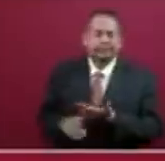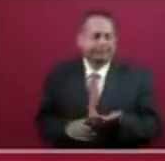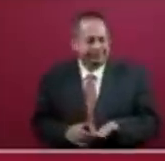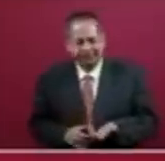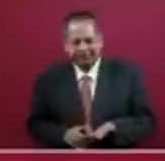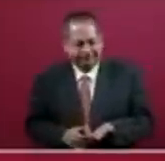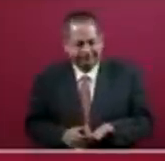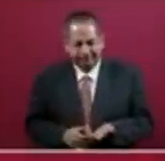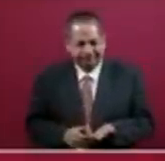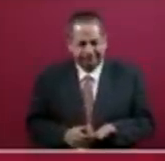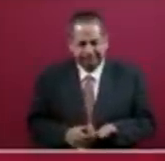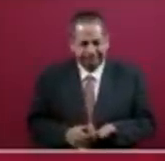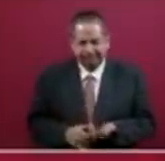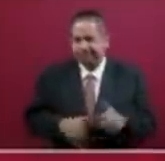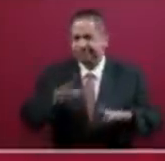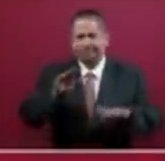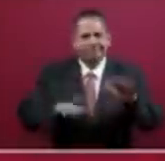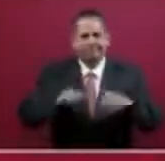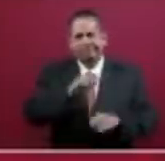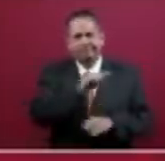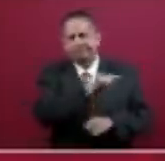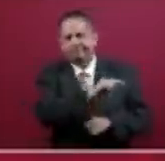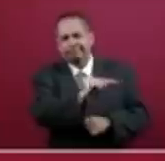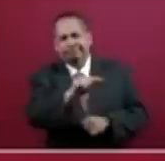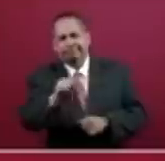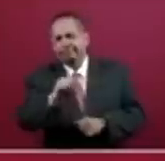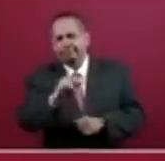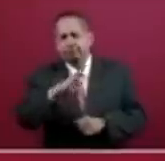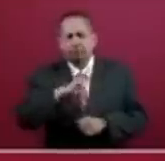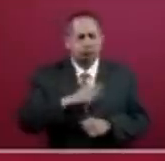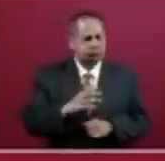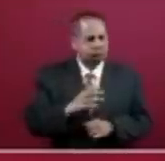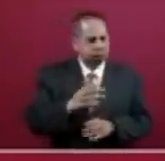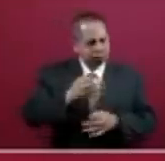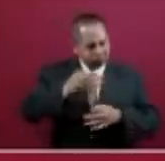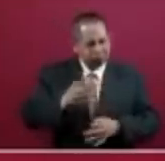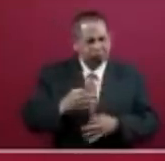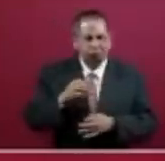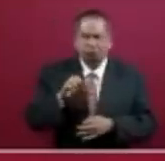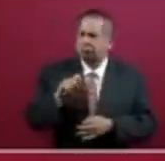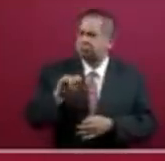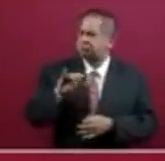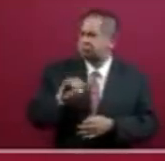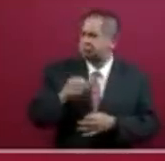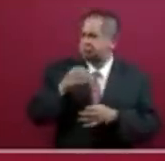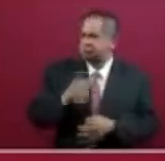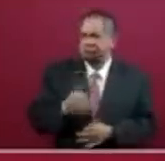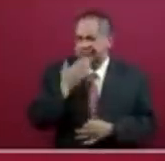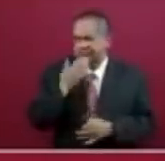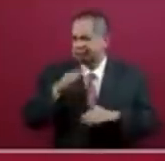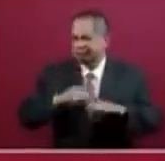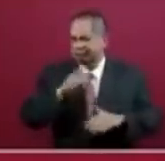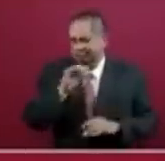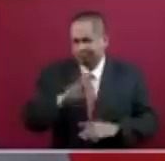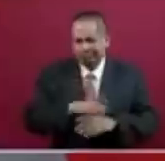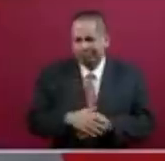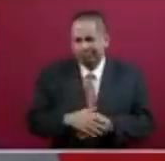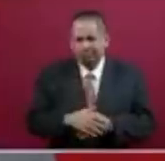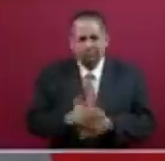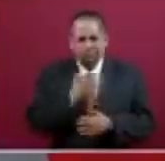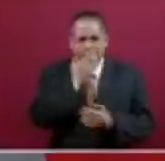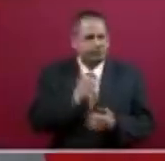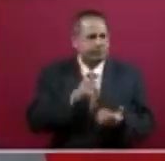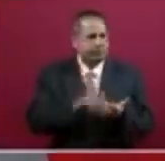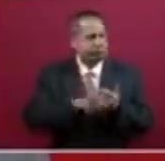actúan con la seriedad suficiente, con el